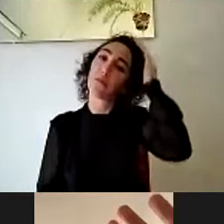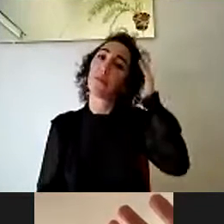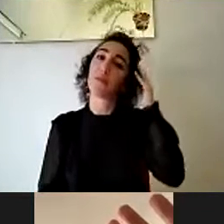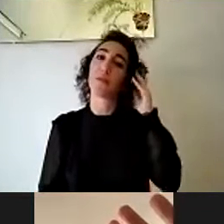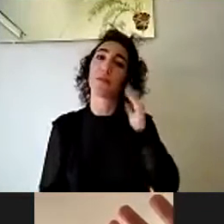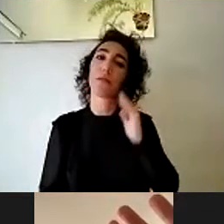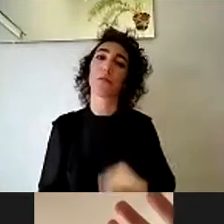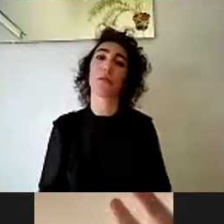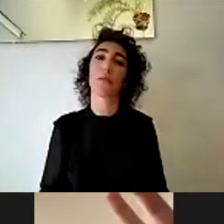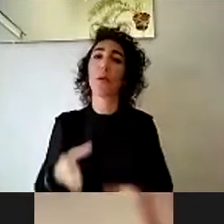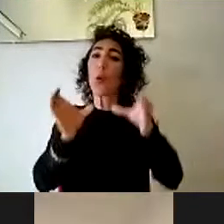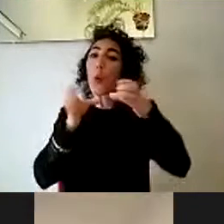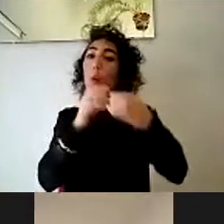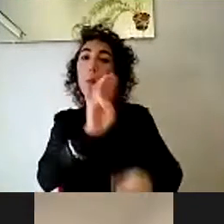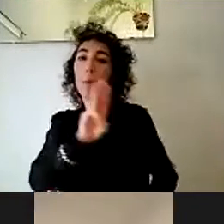Partido Popular.